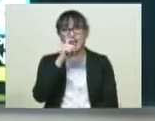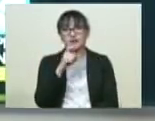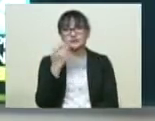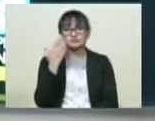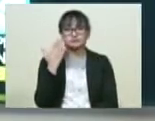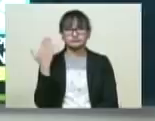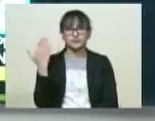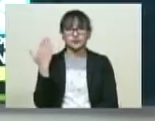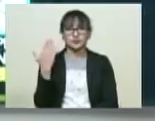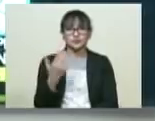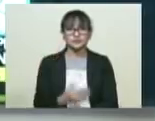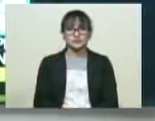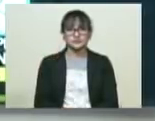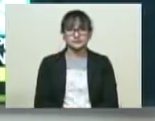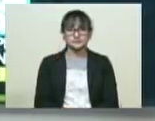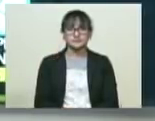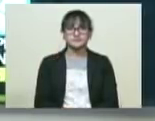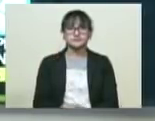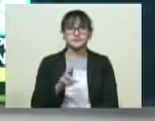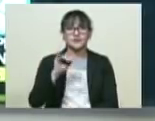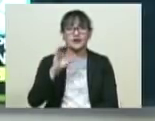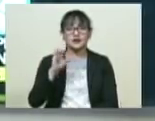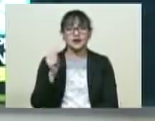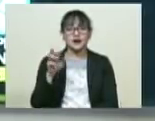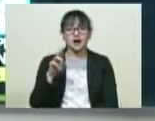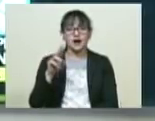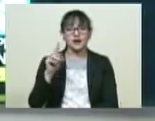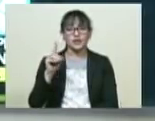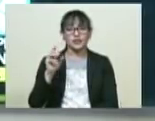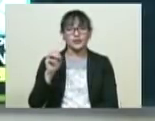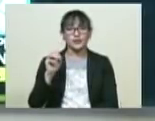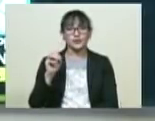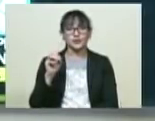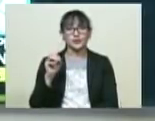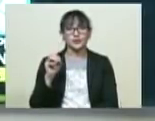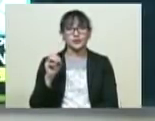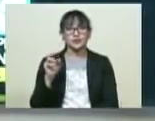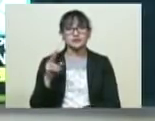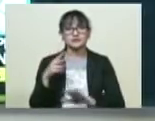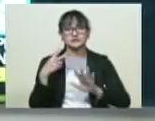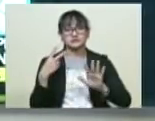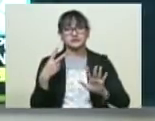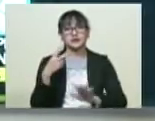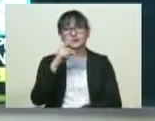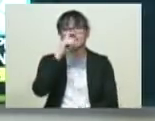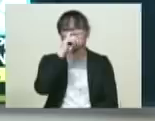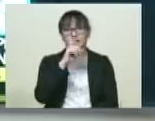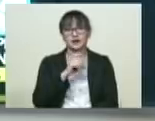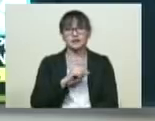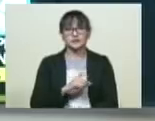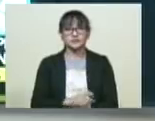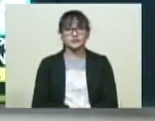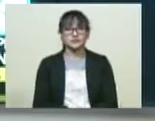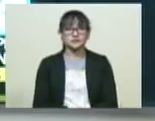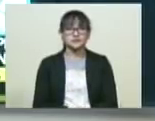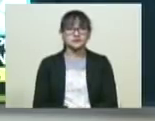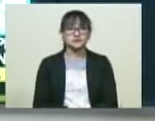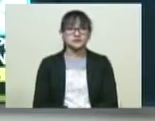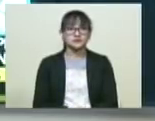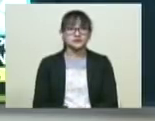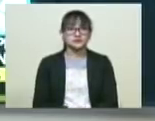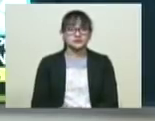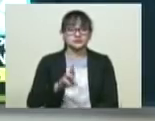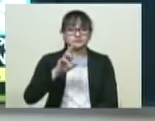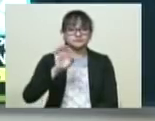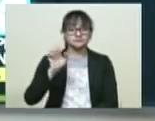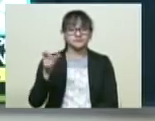años de edad, Ricardo David Cayama Centeno, de 17 años de edad, Regulo